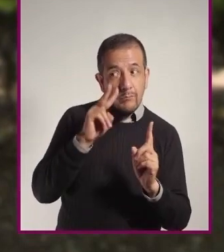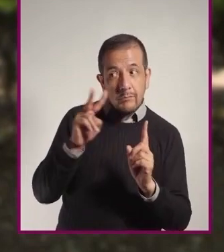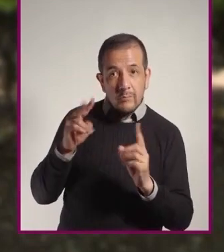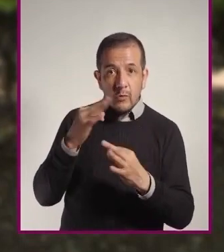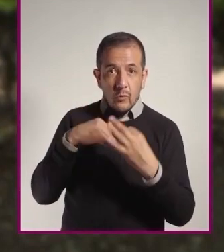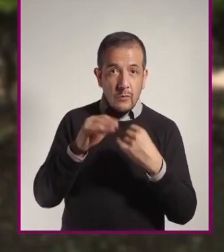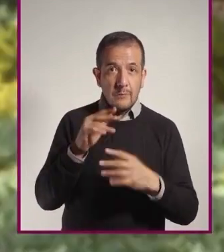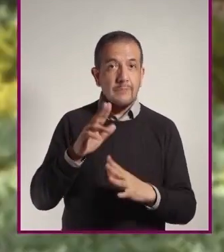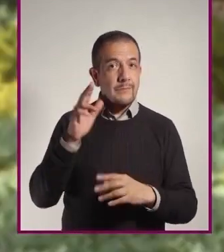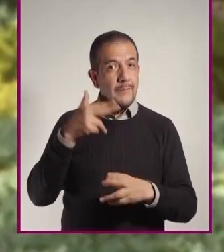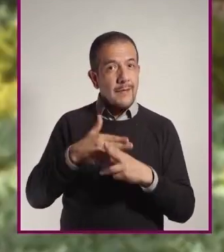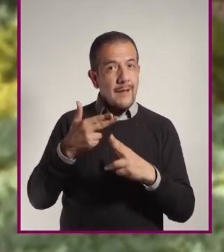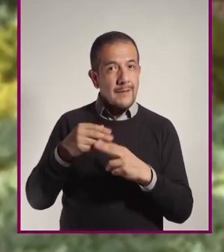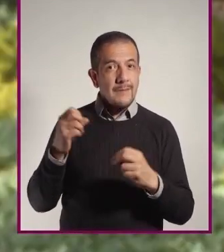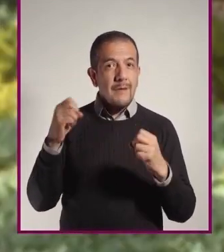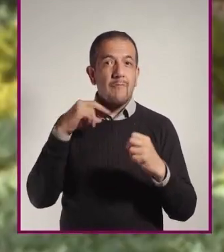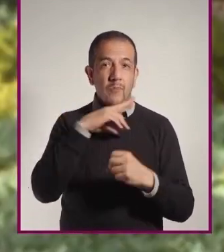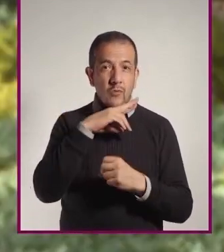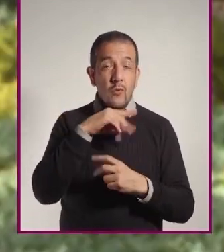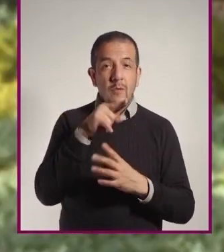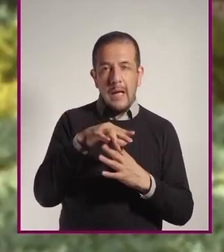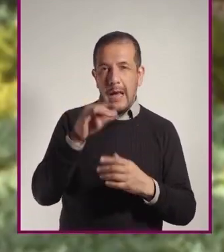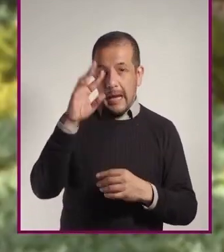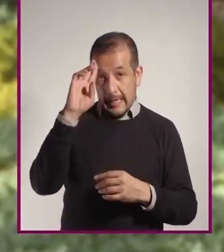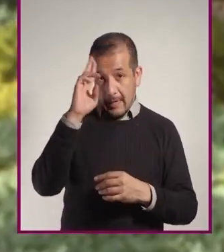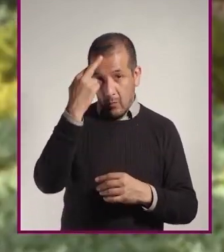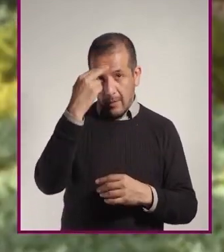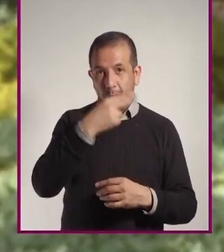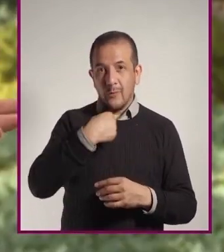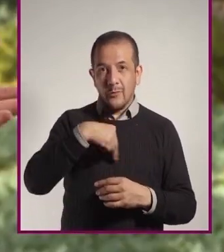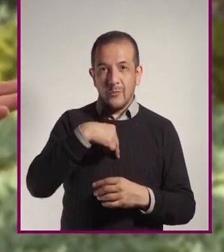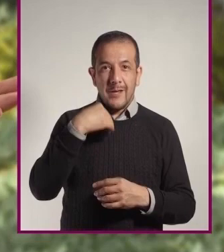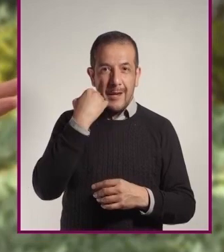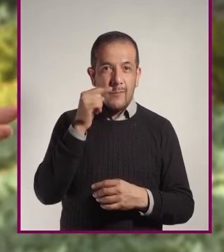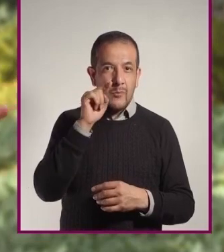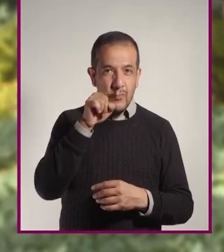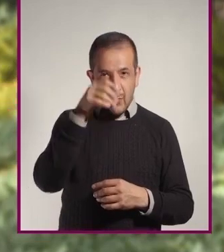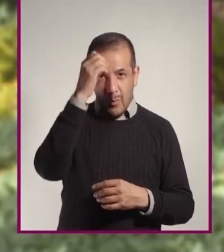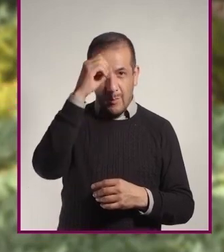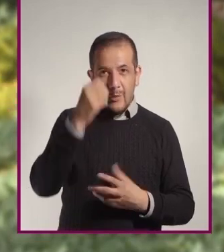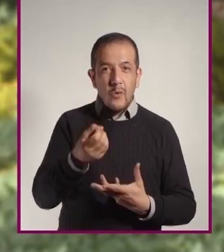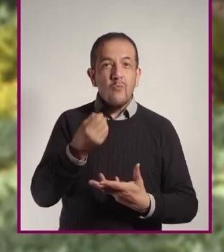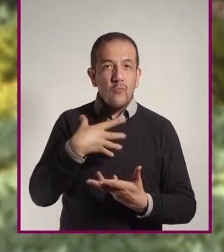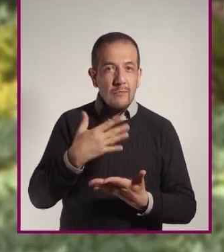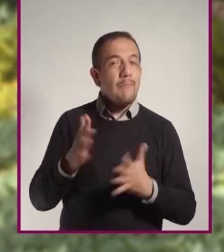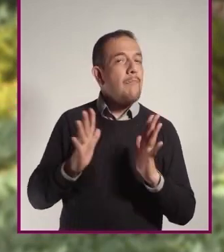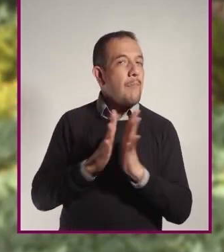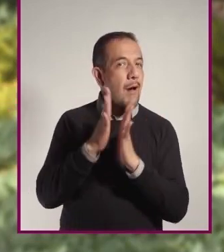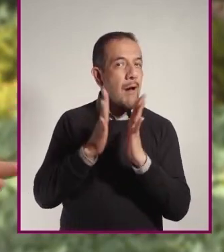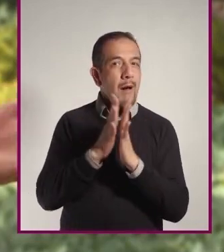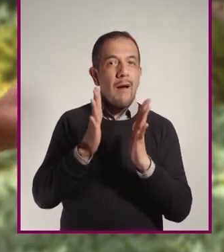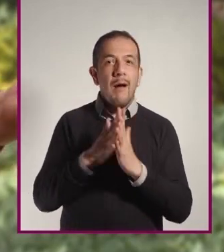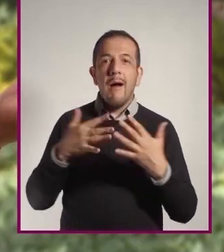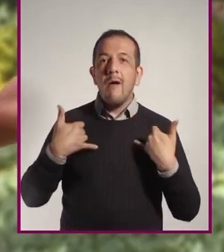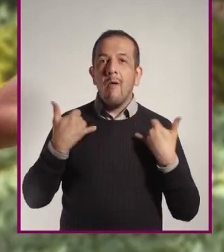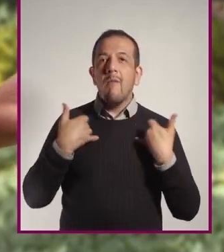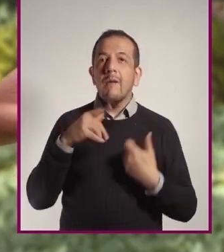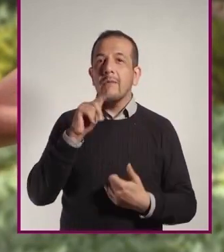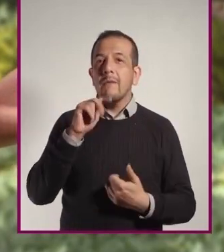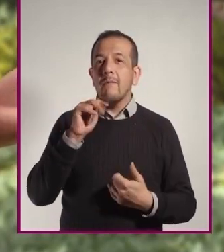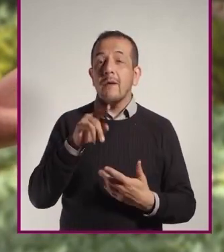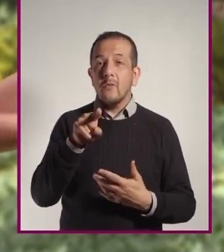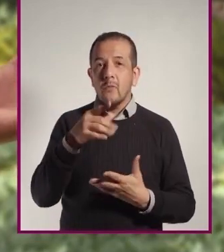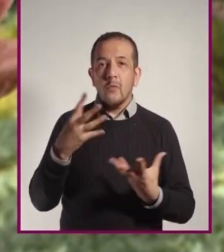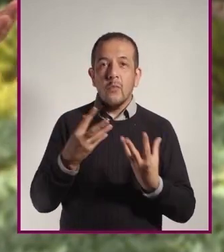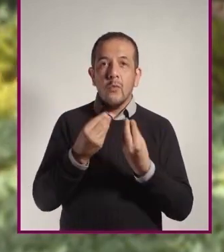pronto. No olvides que nos interesa escucharte y conocer tu opinión. Participa con Jóvenes en TV y haz este programa